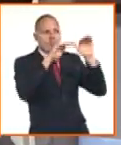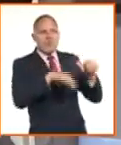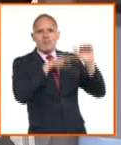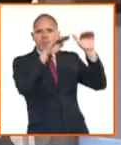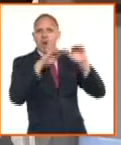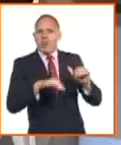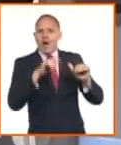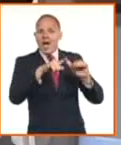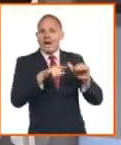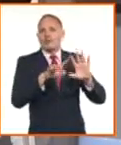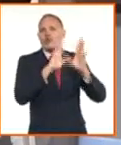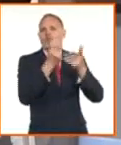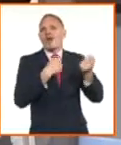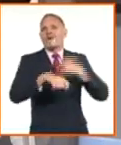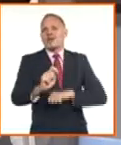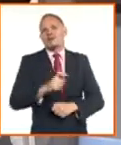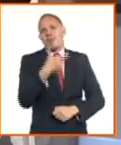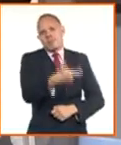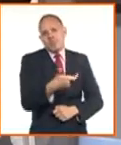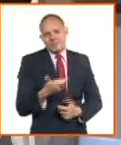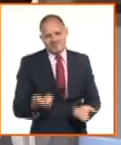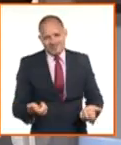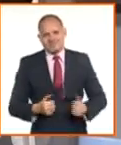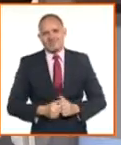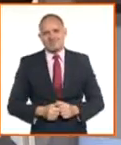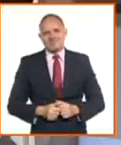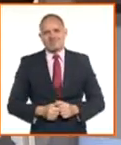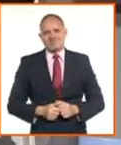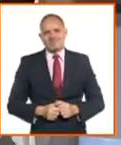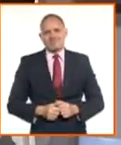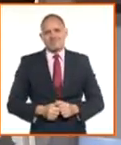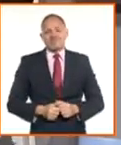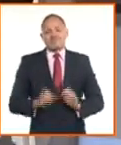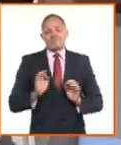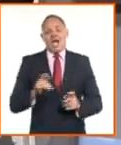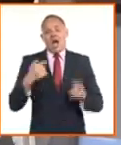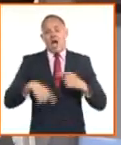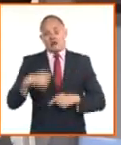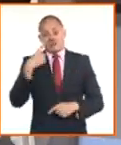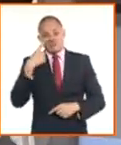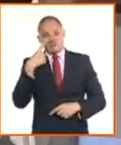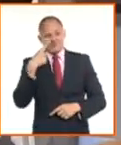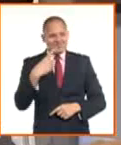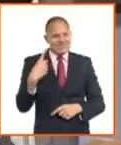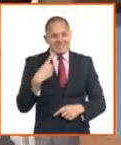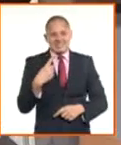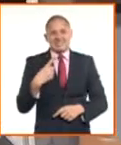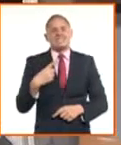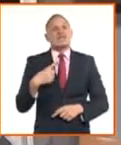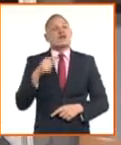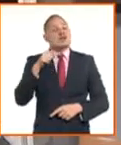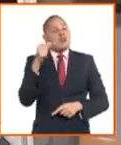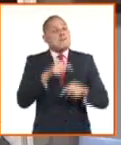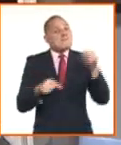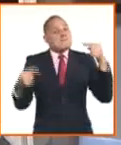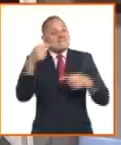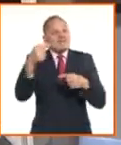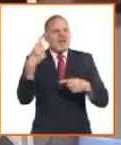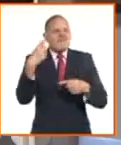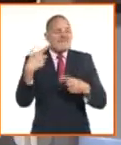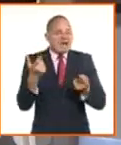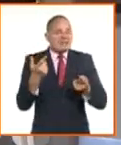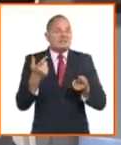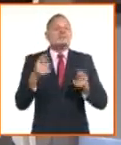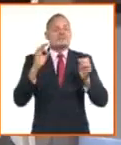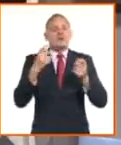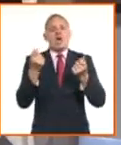déficit presupuestario y el incremento de la oferta en pesos, está 1% decisivo de la estabilidad del mercado cambiario. Y